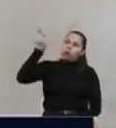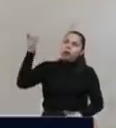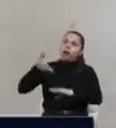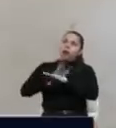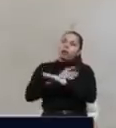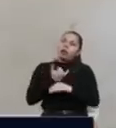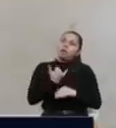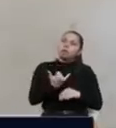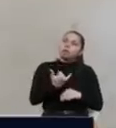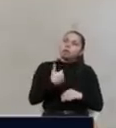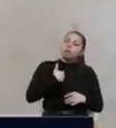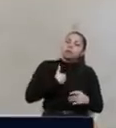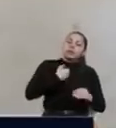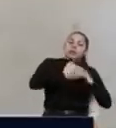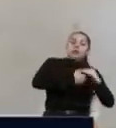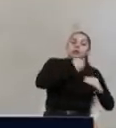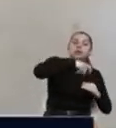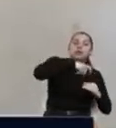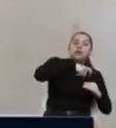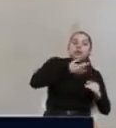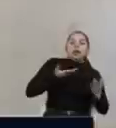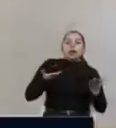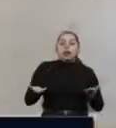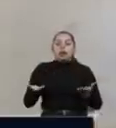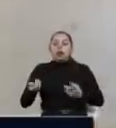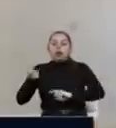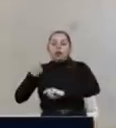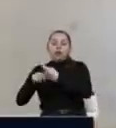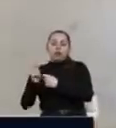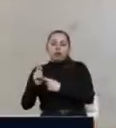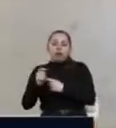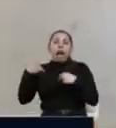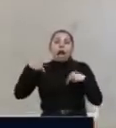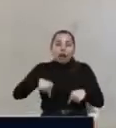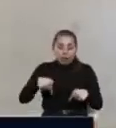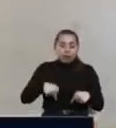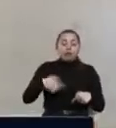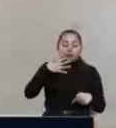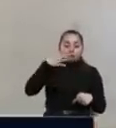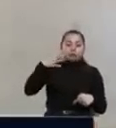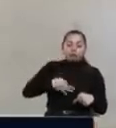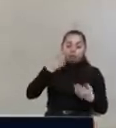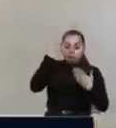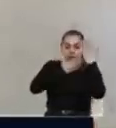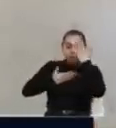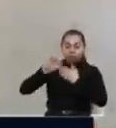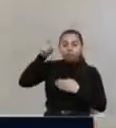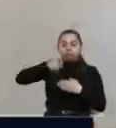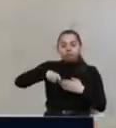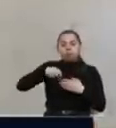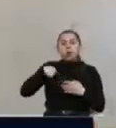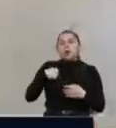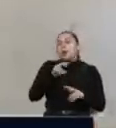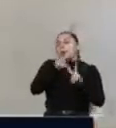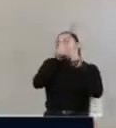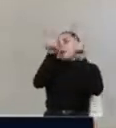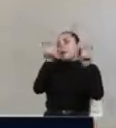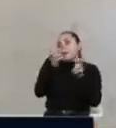demanda. Y es un problema real que tenemos nosotros que examinar.